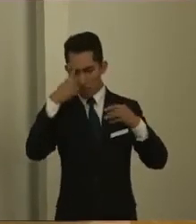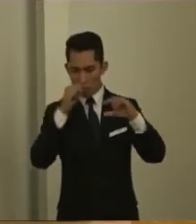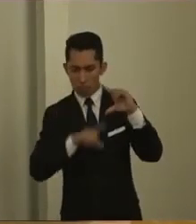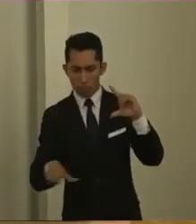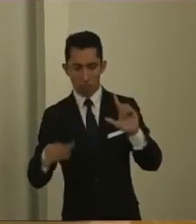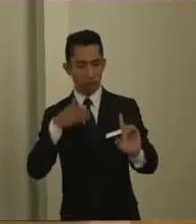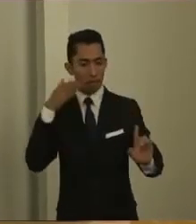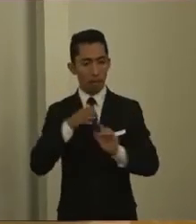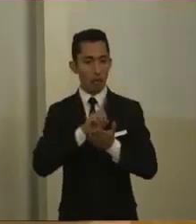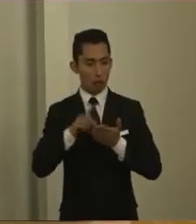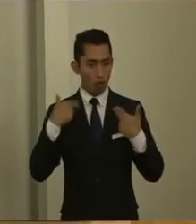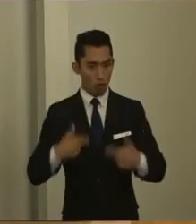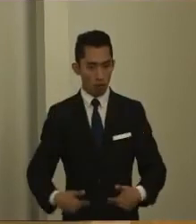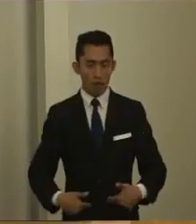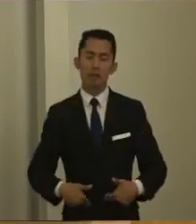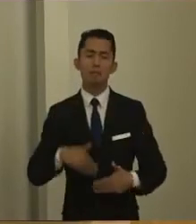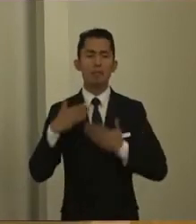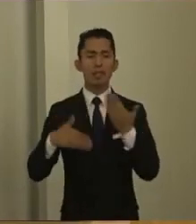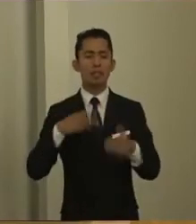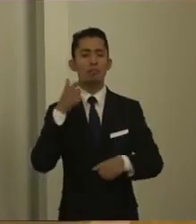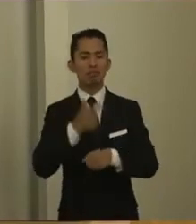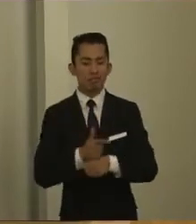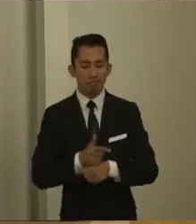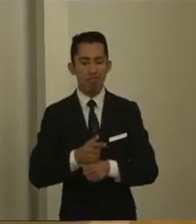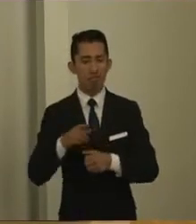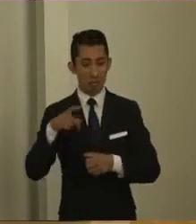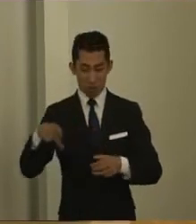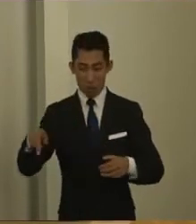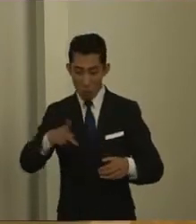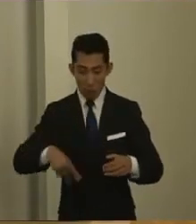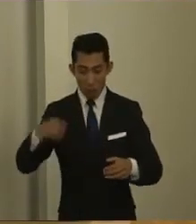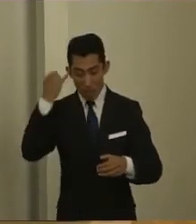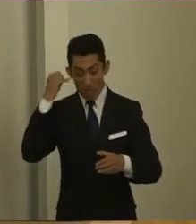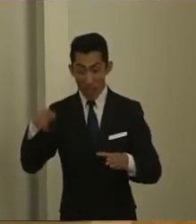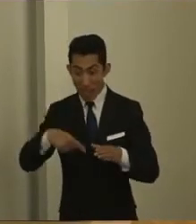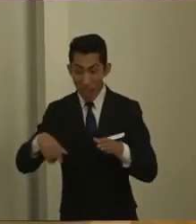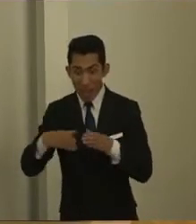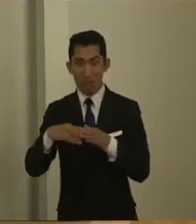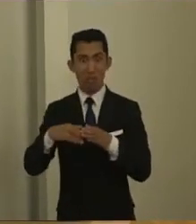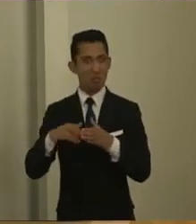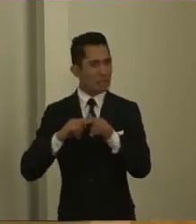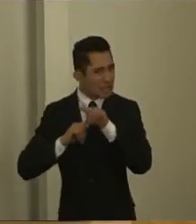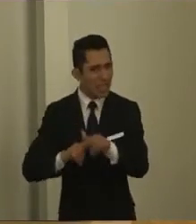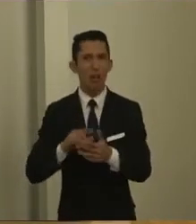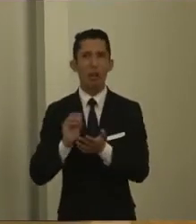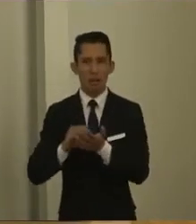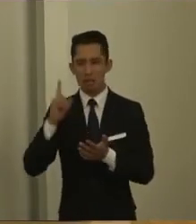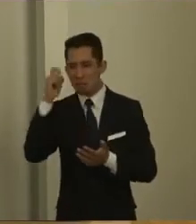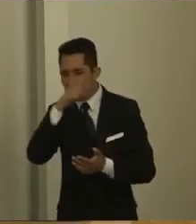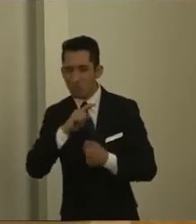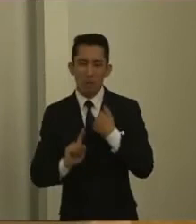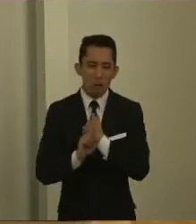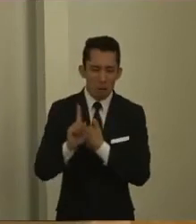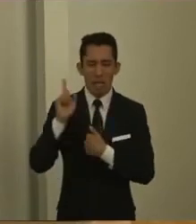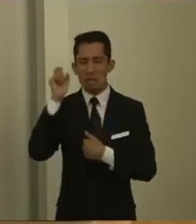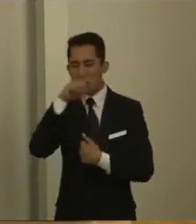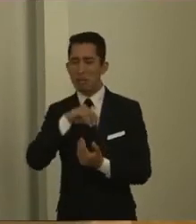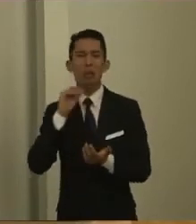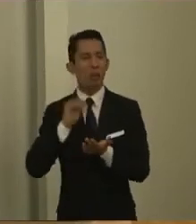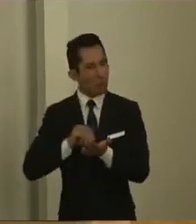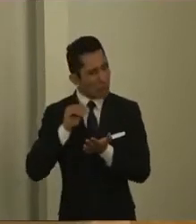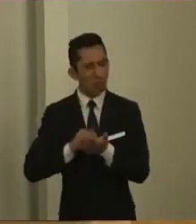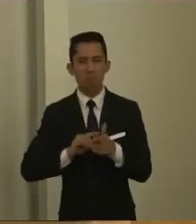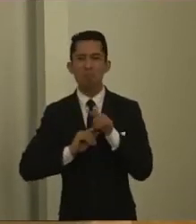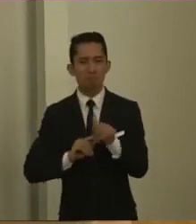humanos los pueblos indígenas continúan enfrentando graves desafíos en el ejercicio de sus derechos humanos esta y la cita